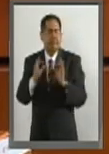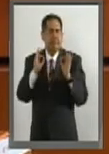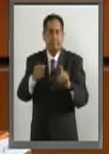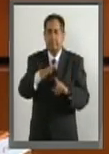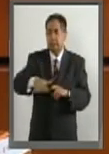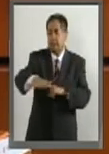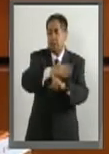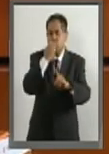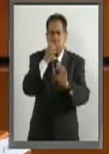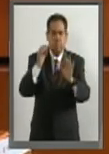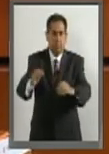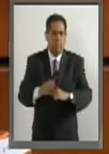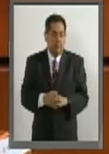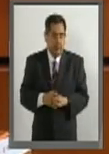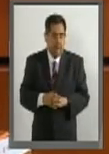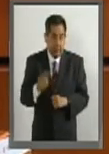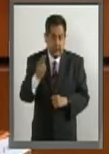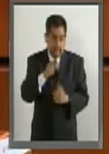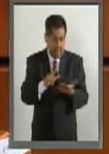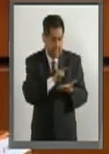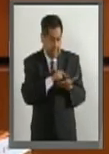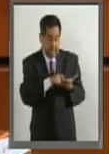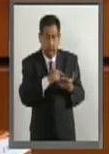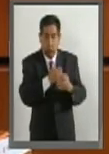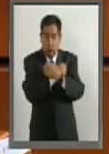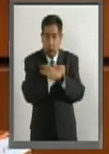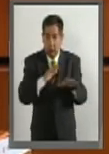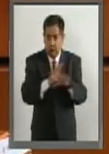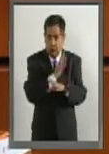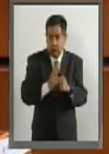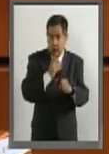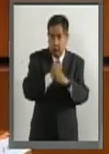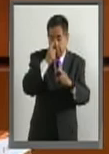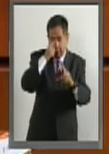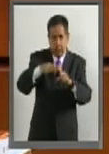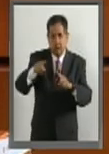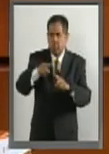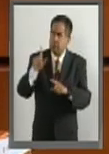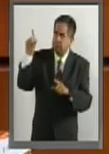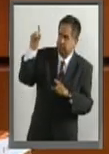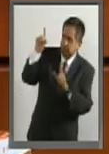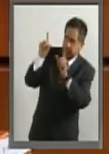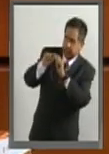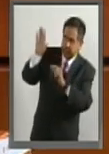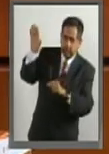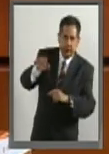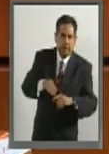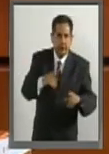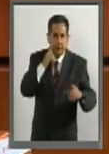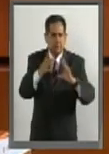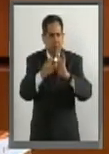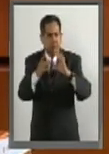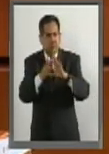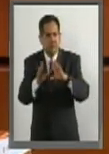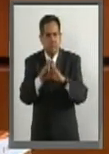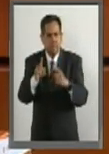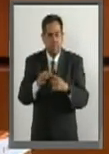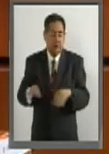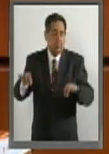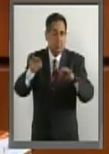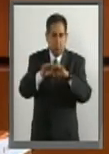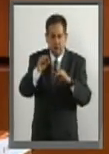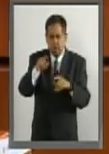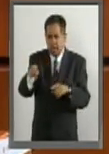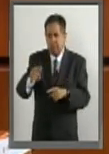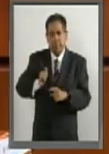entorno escolar. Una reforma educativa y migratoria que aproveche, termino, presidente, las capacidades científicas y